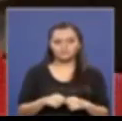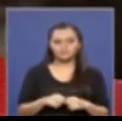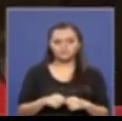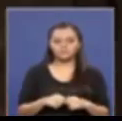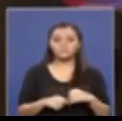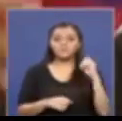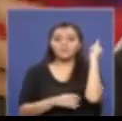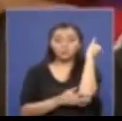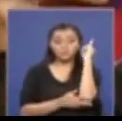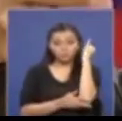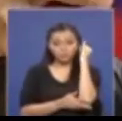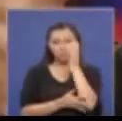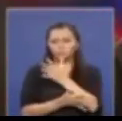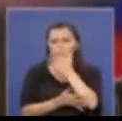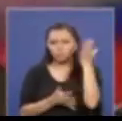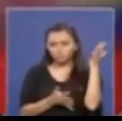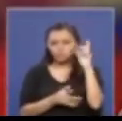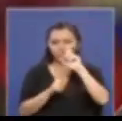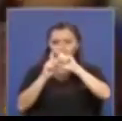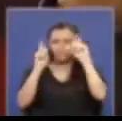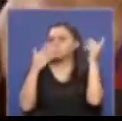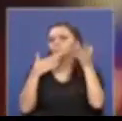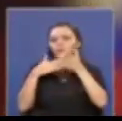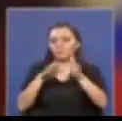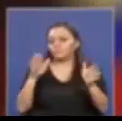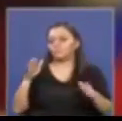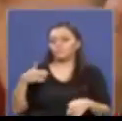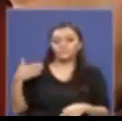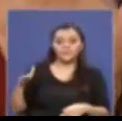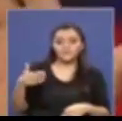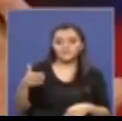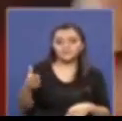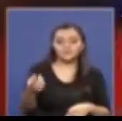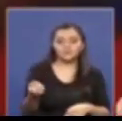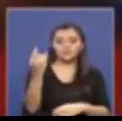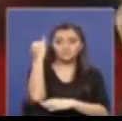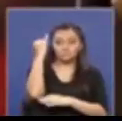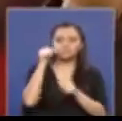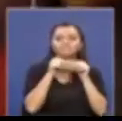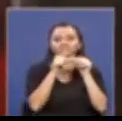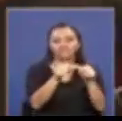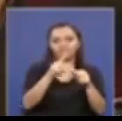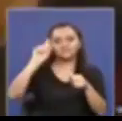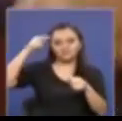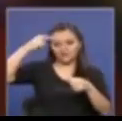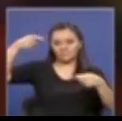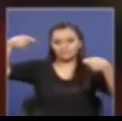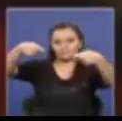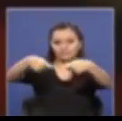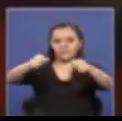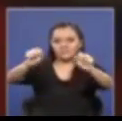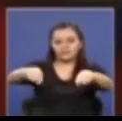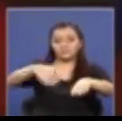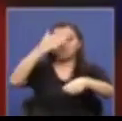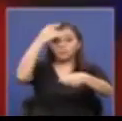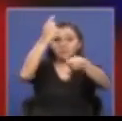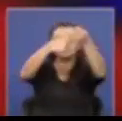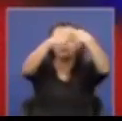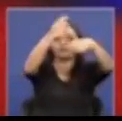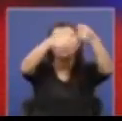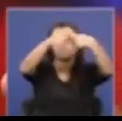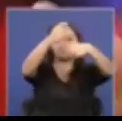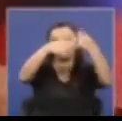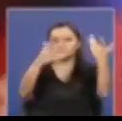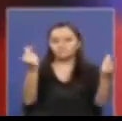sectores industriales de grandes empresas, como pesca industrial, le hemos mantenido el subsidio porque se trata de exportaciones. Y